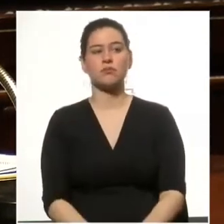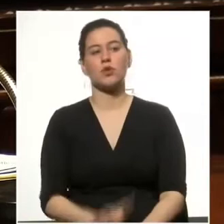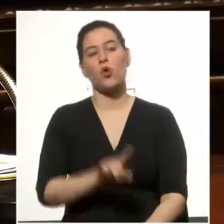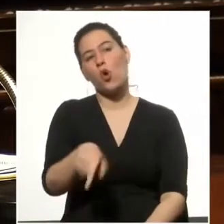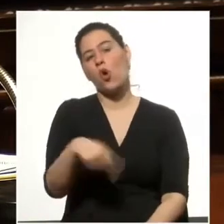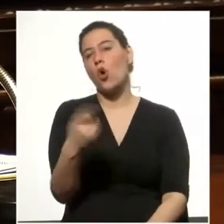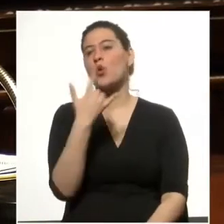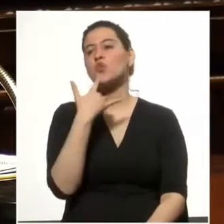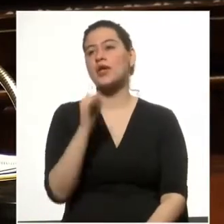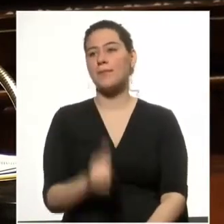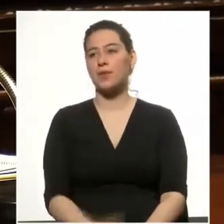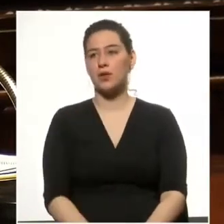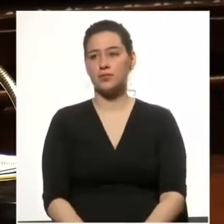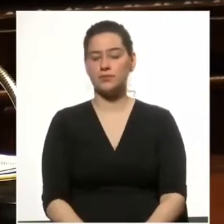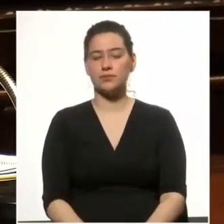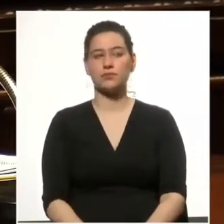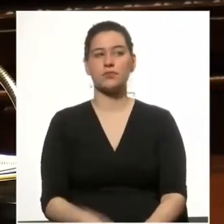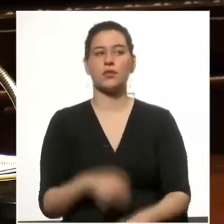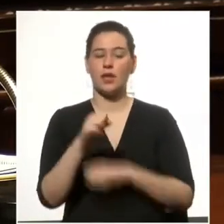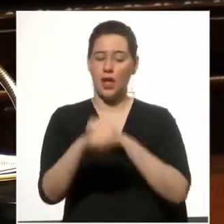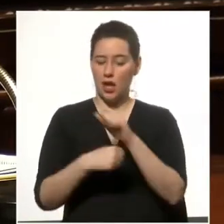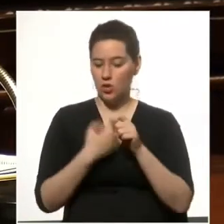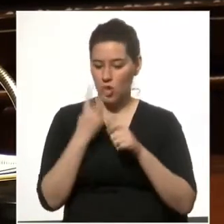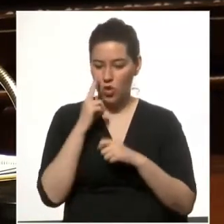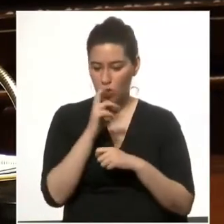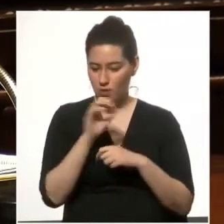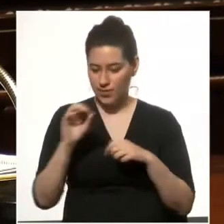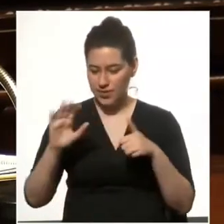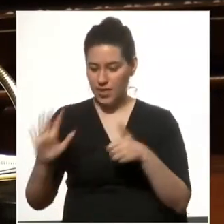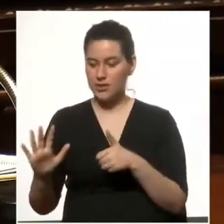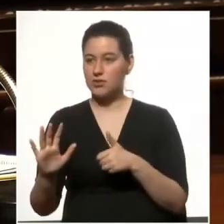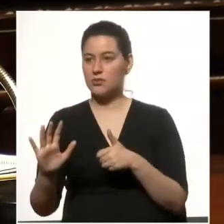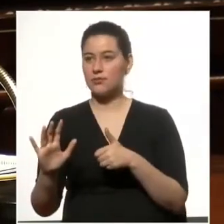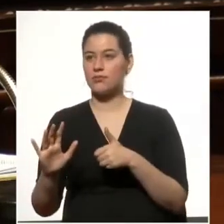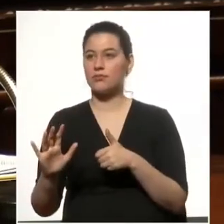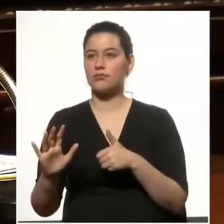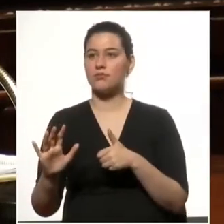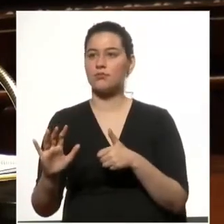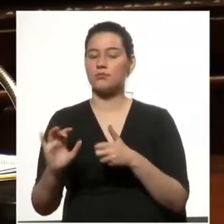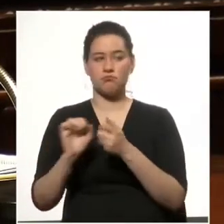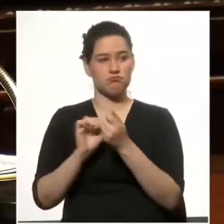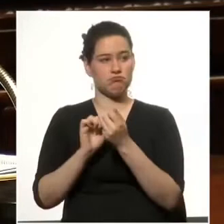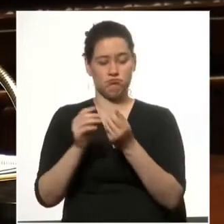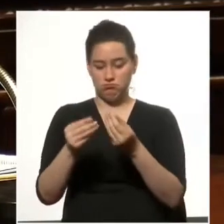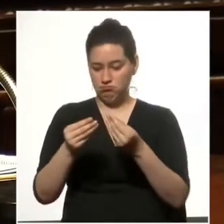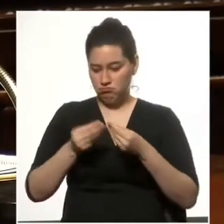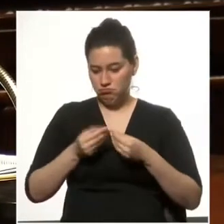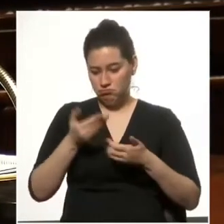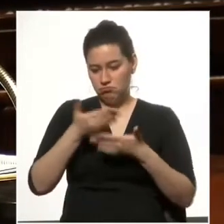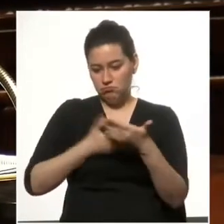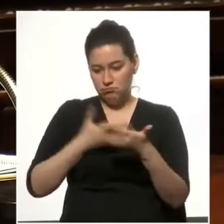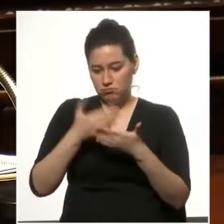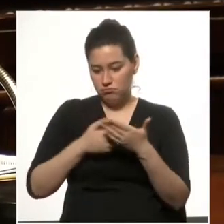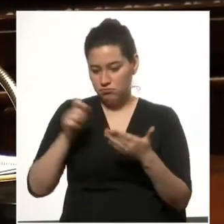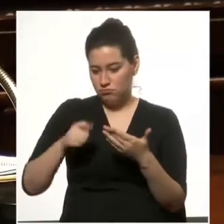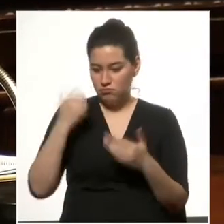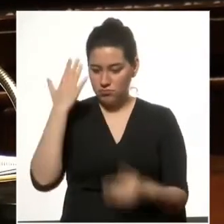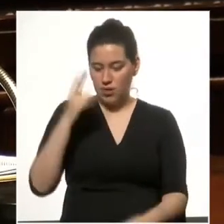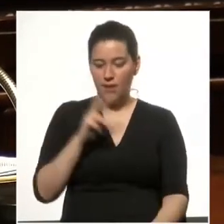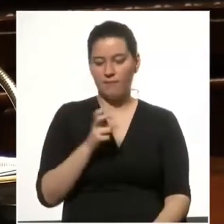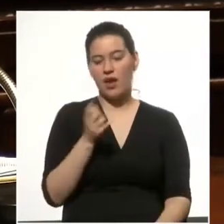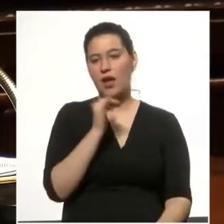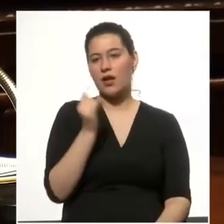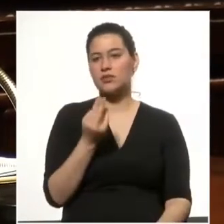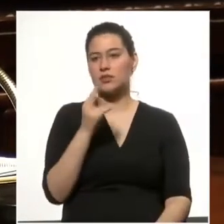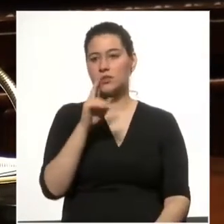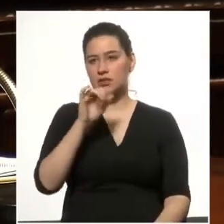ejemplo. En el año 2006, una vez recibidas las actas del Tribunal de Honor de Gilberto Vázquez por parte